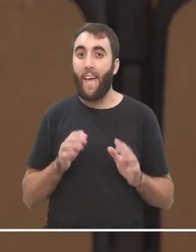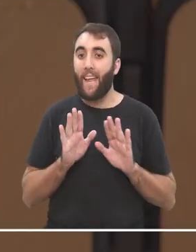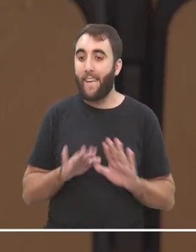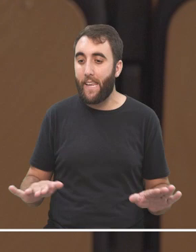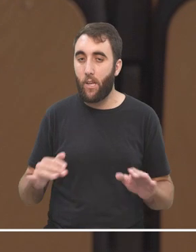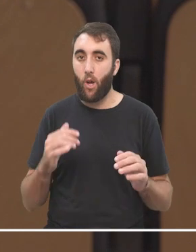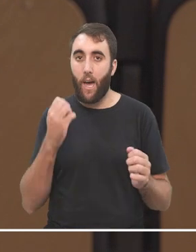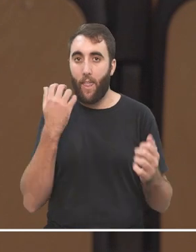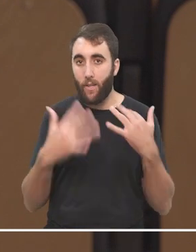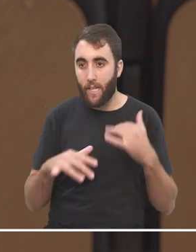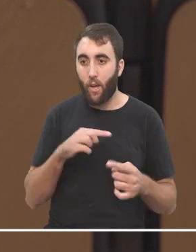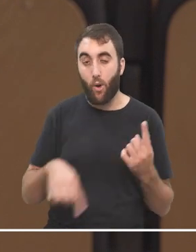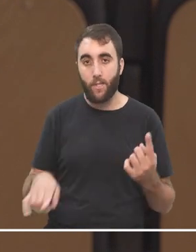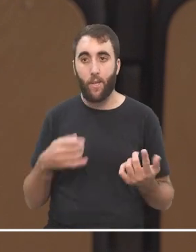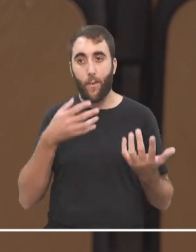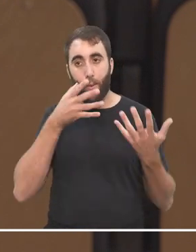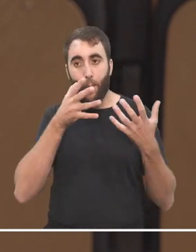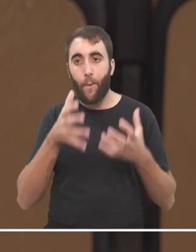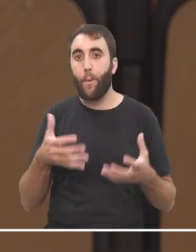niños y niñas online es un tema